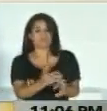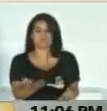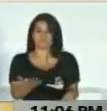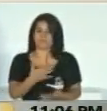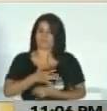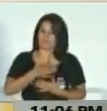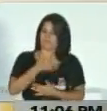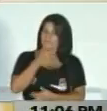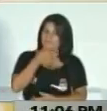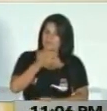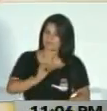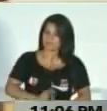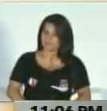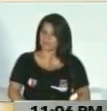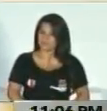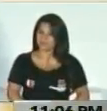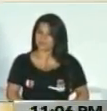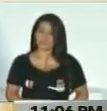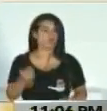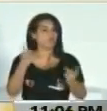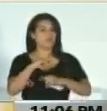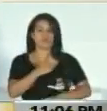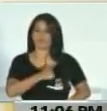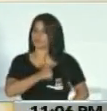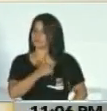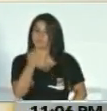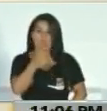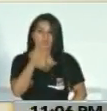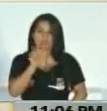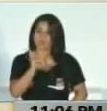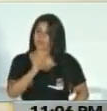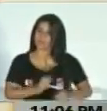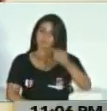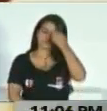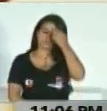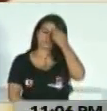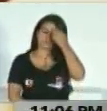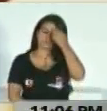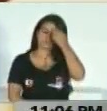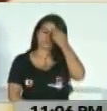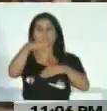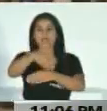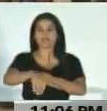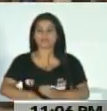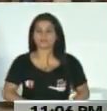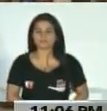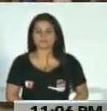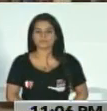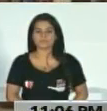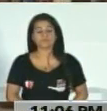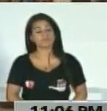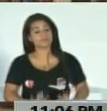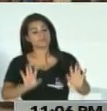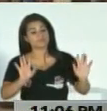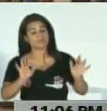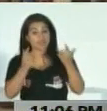Pues de acuerdo, queridos compañeros, lo lamentamos. La lucha es ver